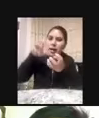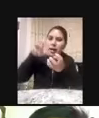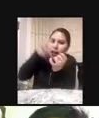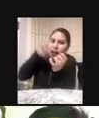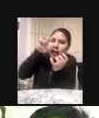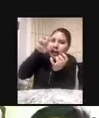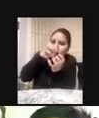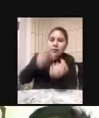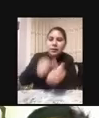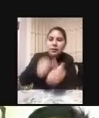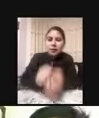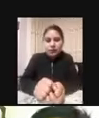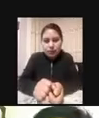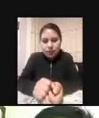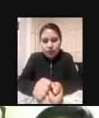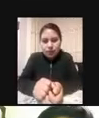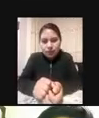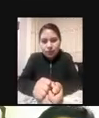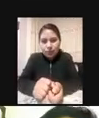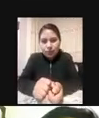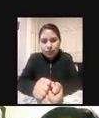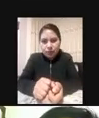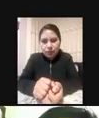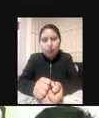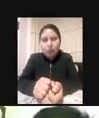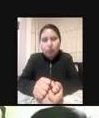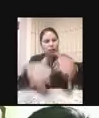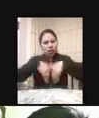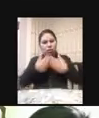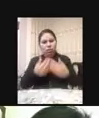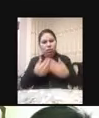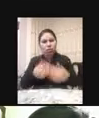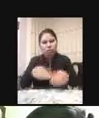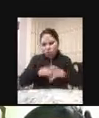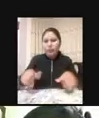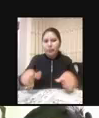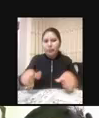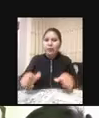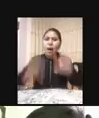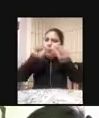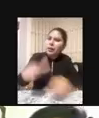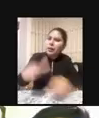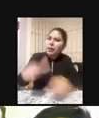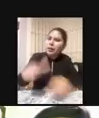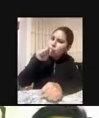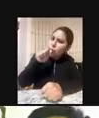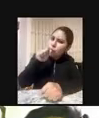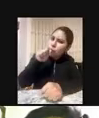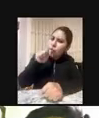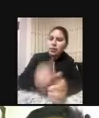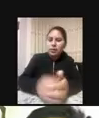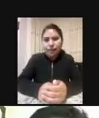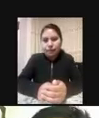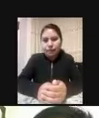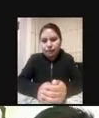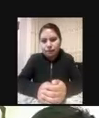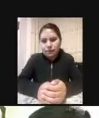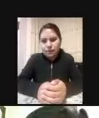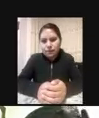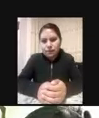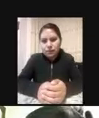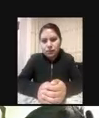con síndrome de Down se dan cuenta cómo los niños tienden más a estar chupando más que otra cosa la comida. Entonces no mastican.